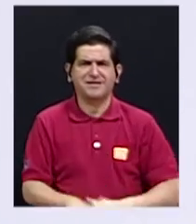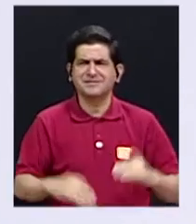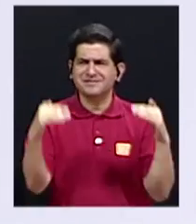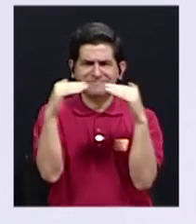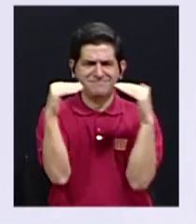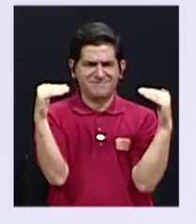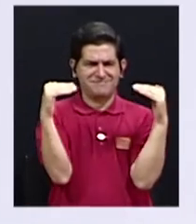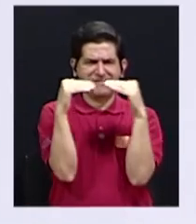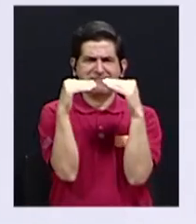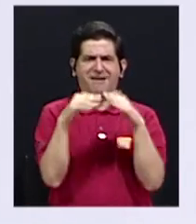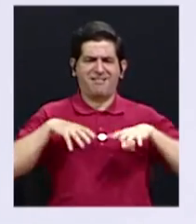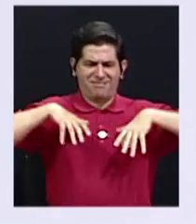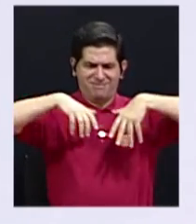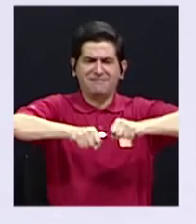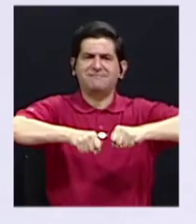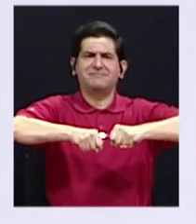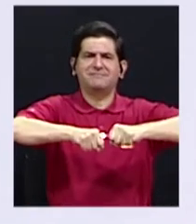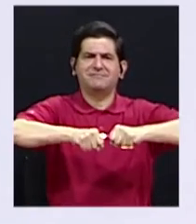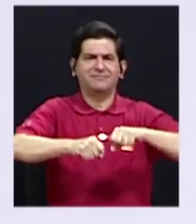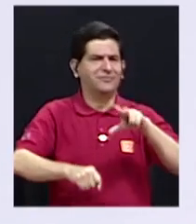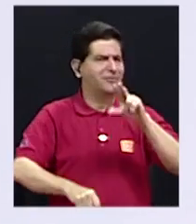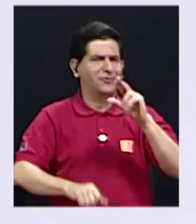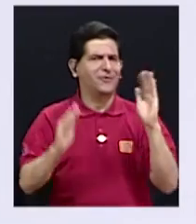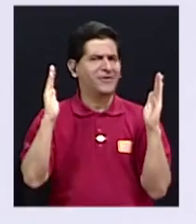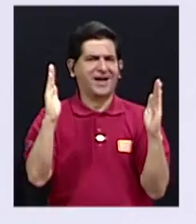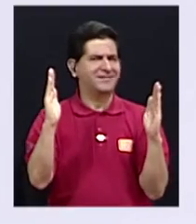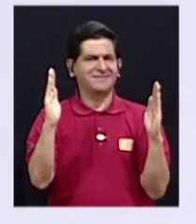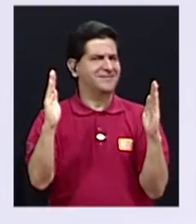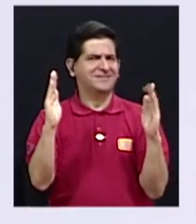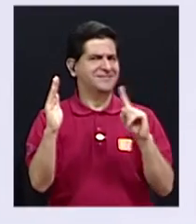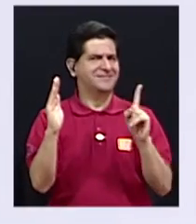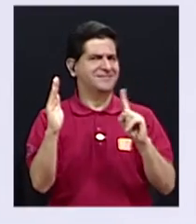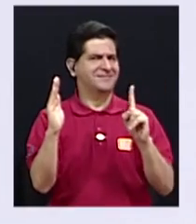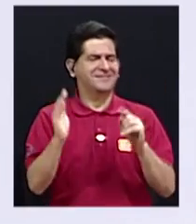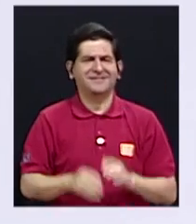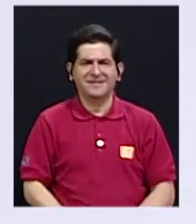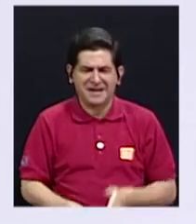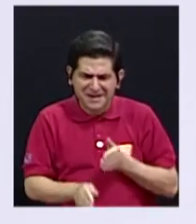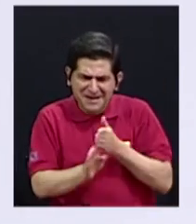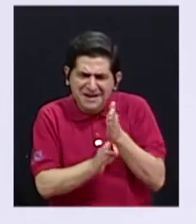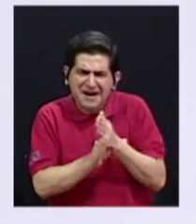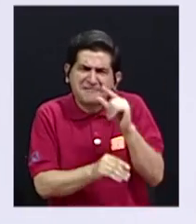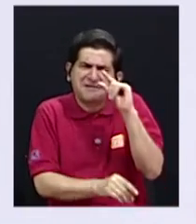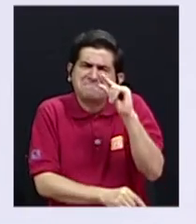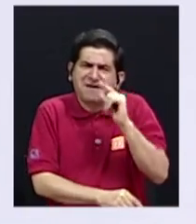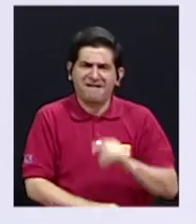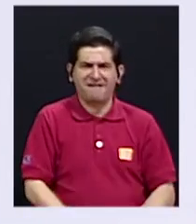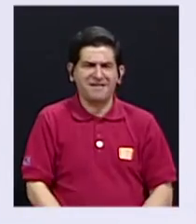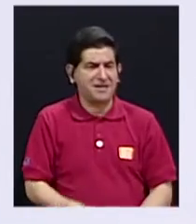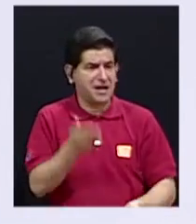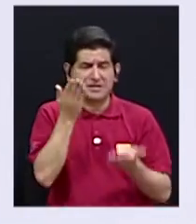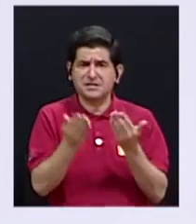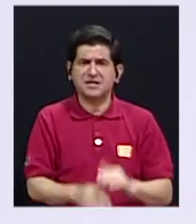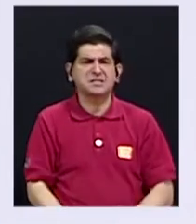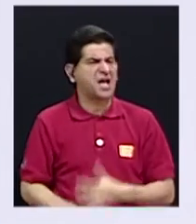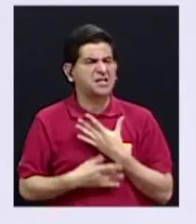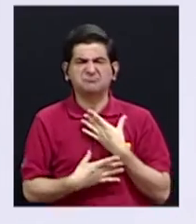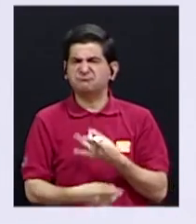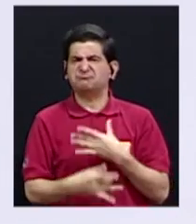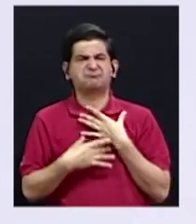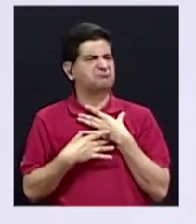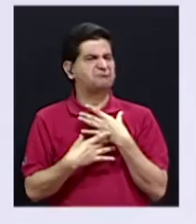niveles de graduación no son tan grandes de verdad sino que son carreras tal vez pequeñas y tal vez no tan apetecidas